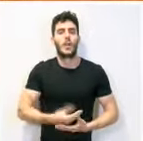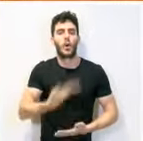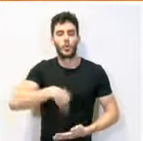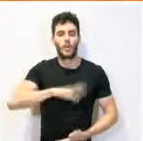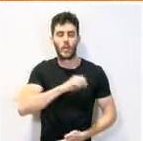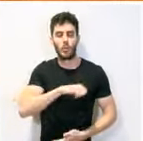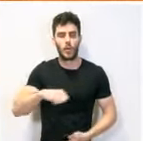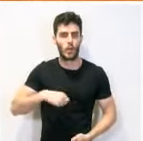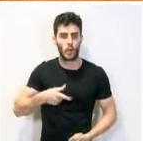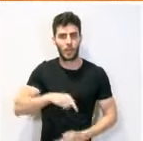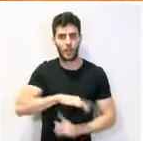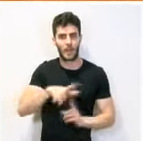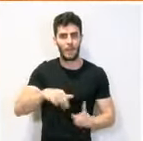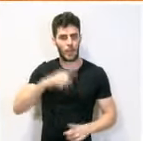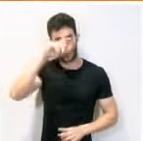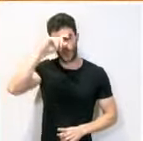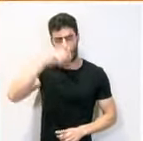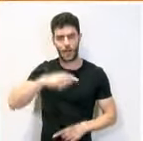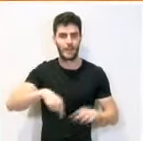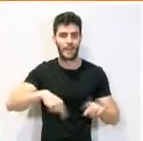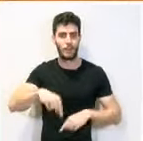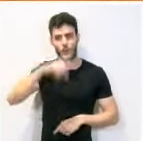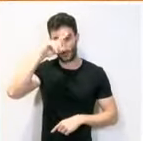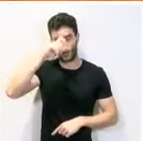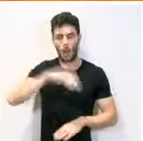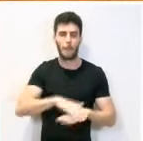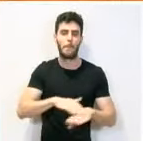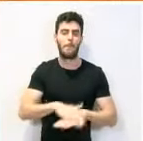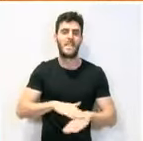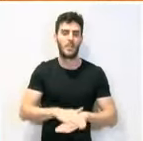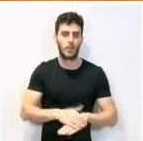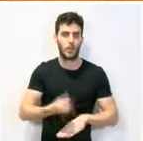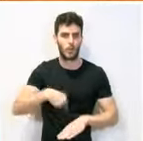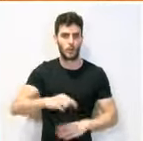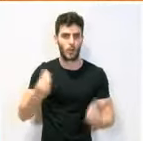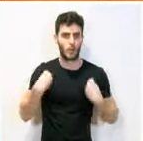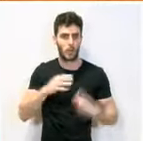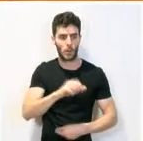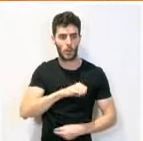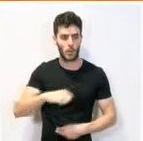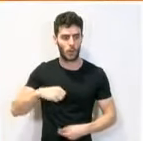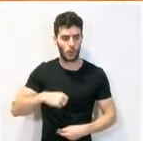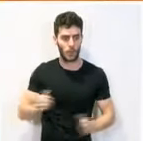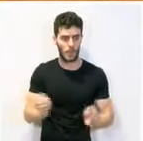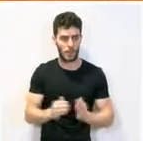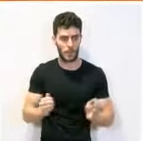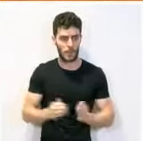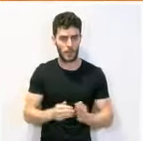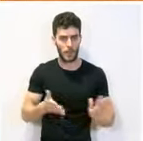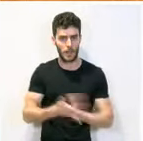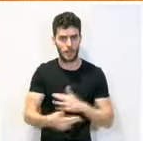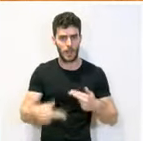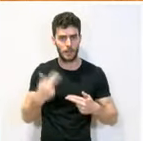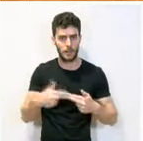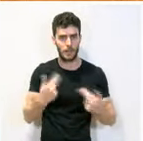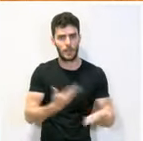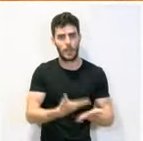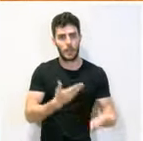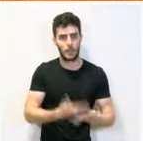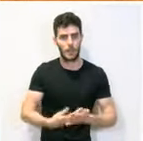comunidad y en el medio rural. El transporte rural es fundamental. Vivimos en una comunidad pequeña. Ese taxi a la demanda,